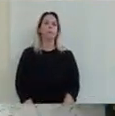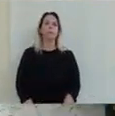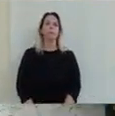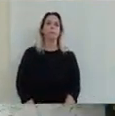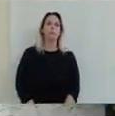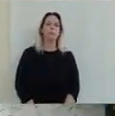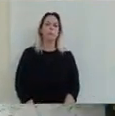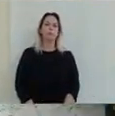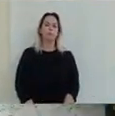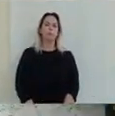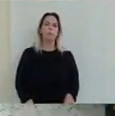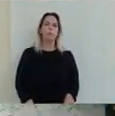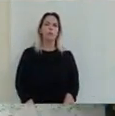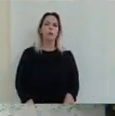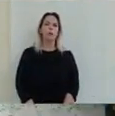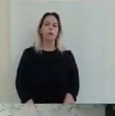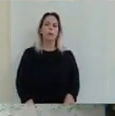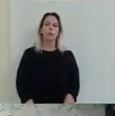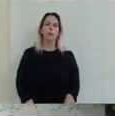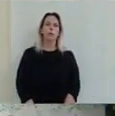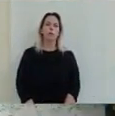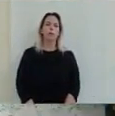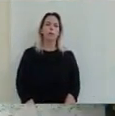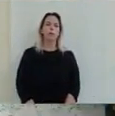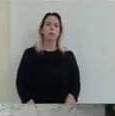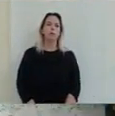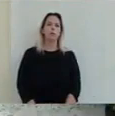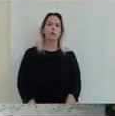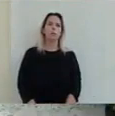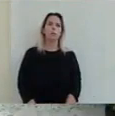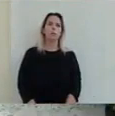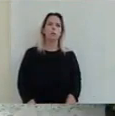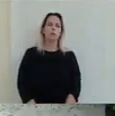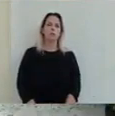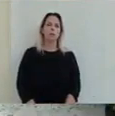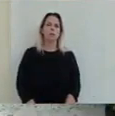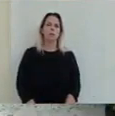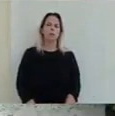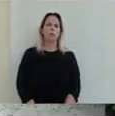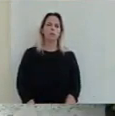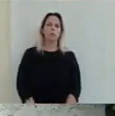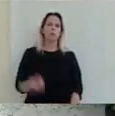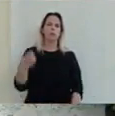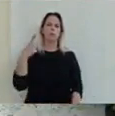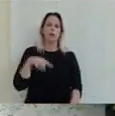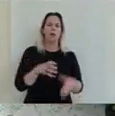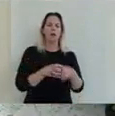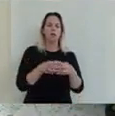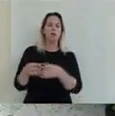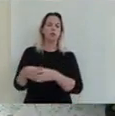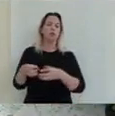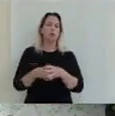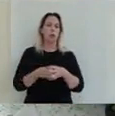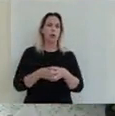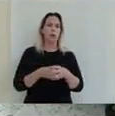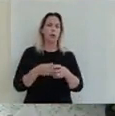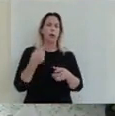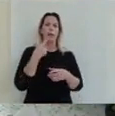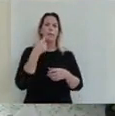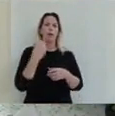está relacionado con lo que pedíamos en el proyecto anterior. Fíjense, acá hay sectores que se acercan preguntando qué se va a hacer con ese